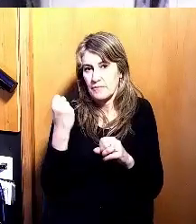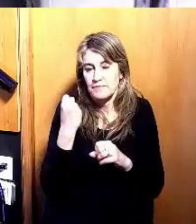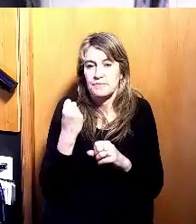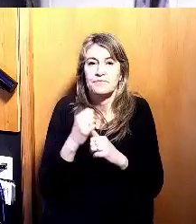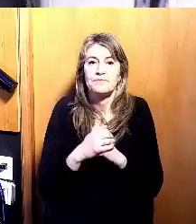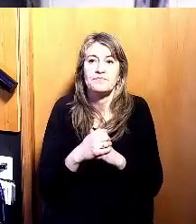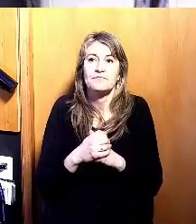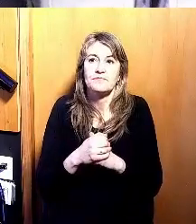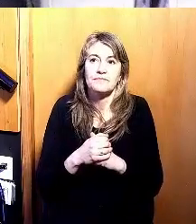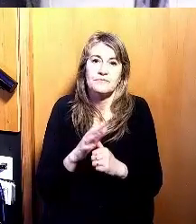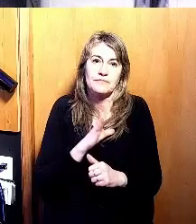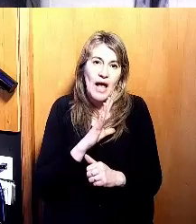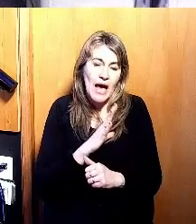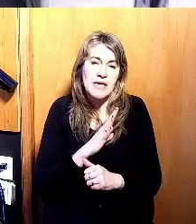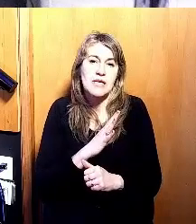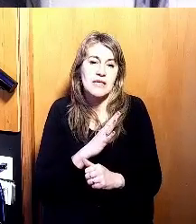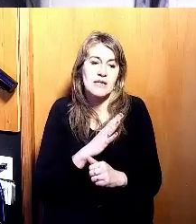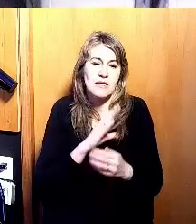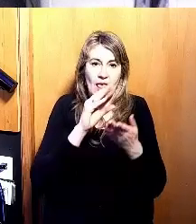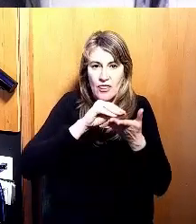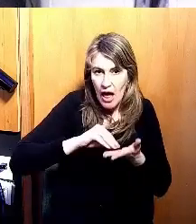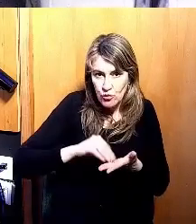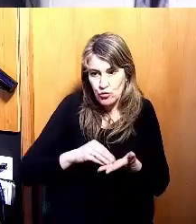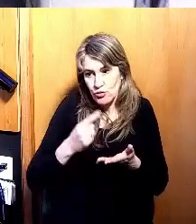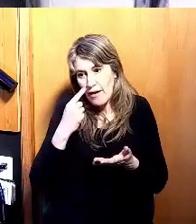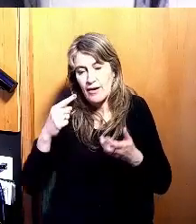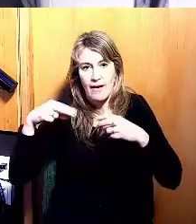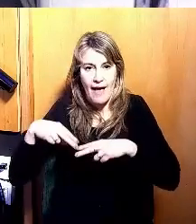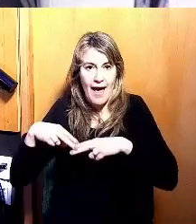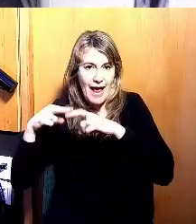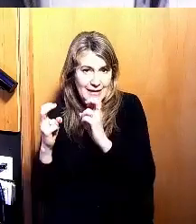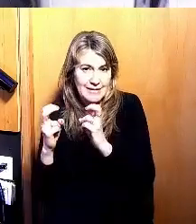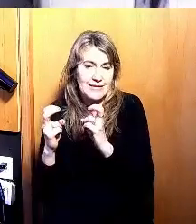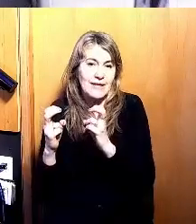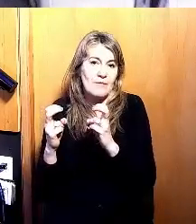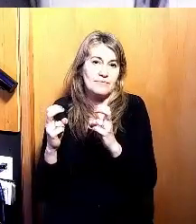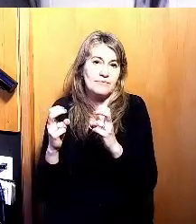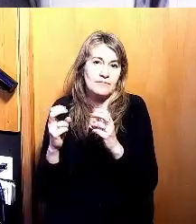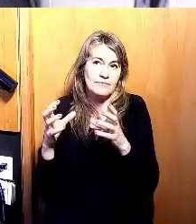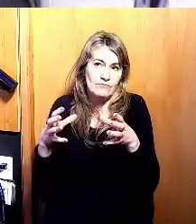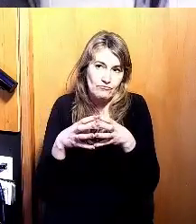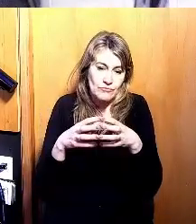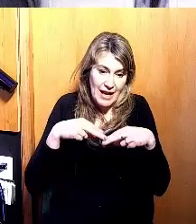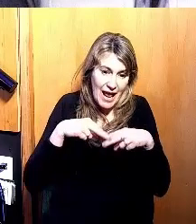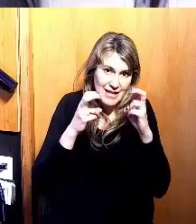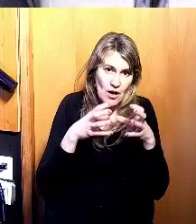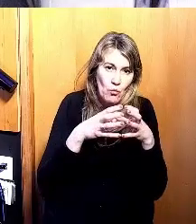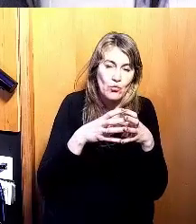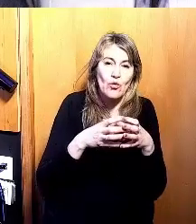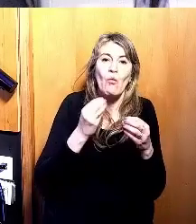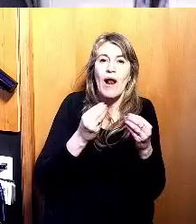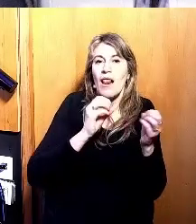podemos cruzarlos y analizarlos en conjunto con el dato de los residuos